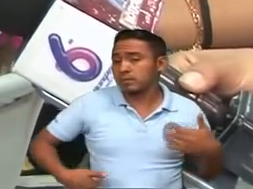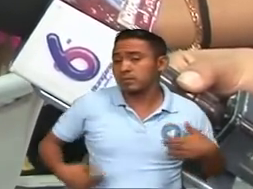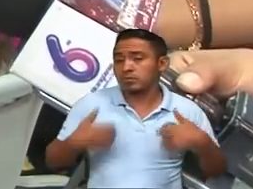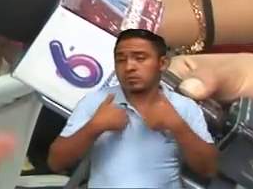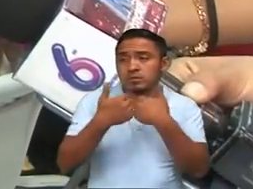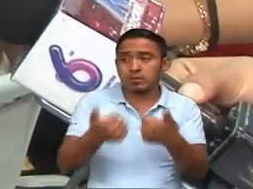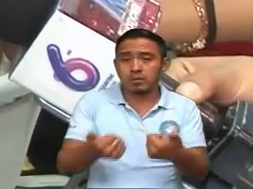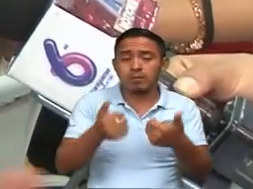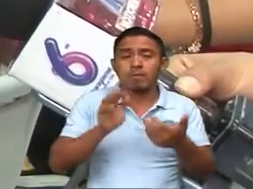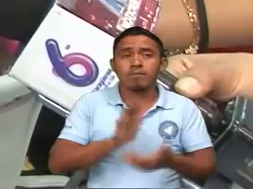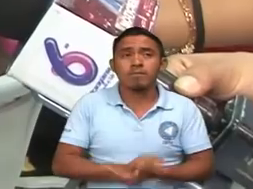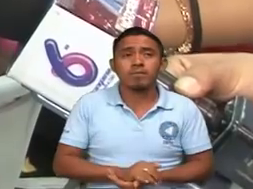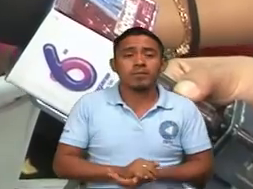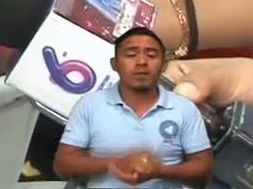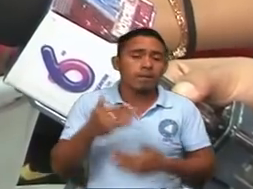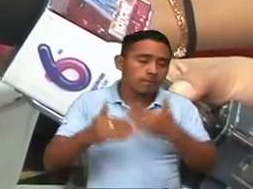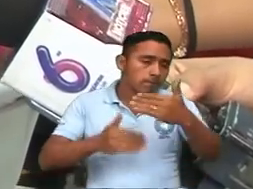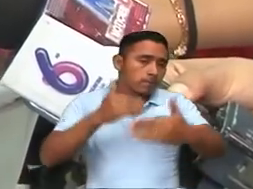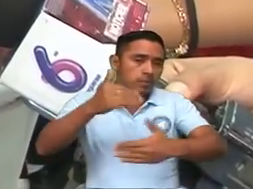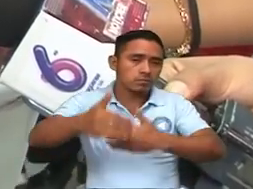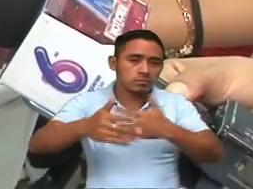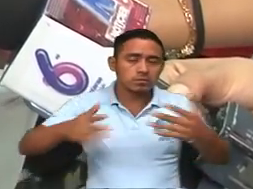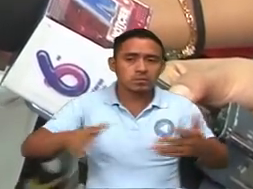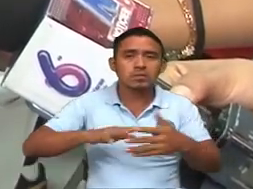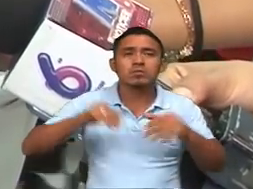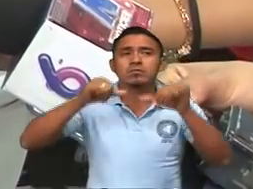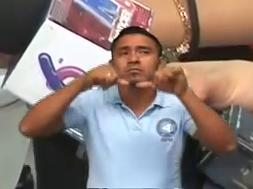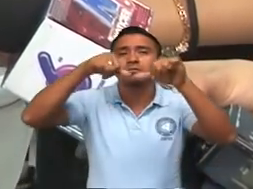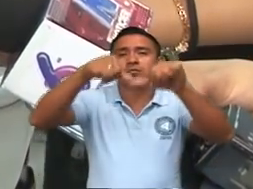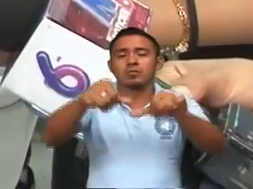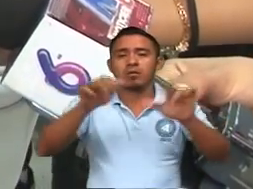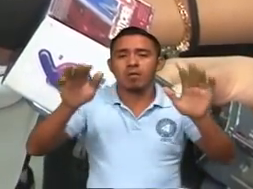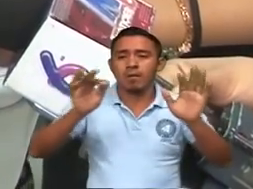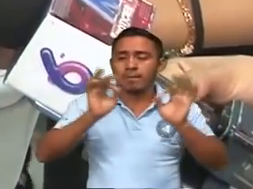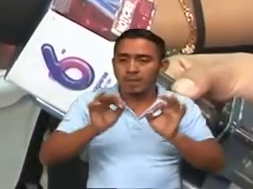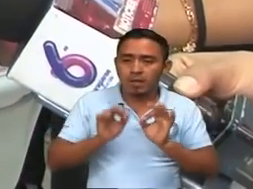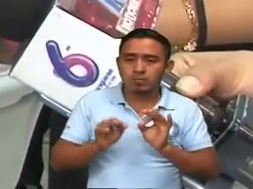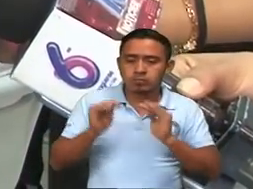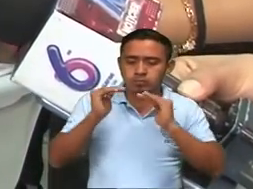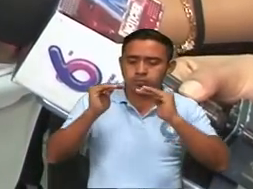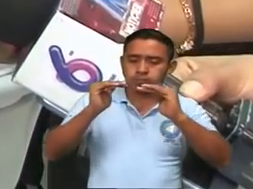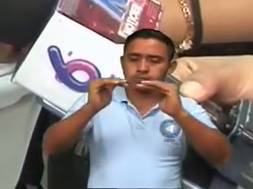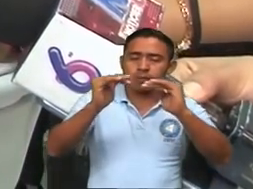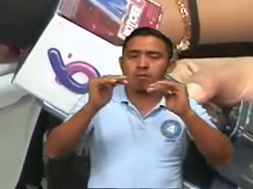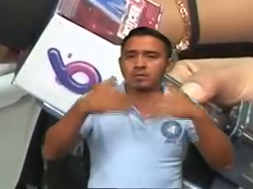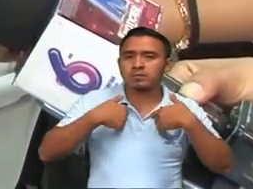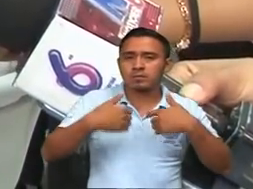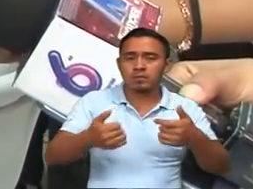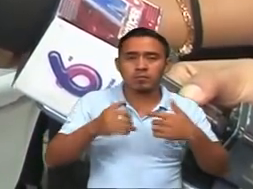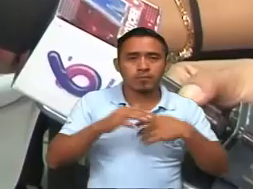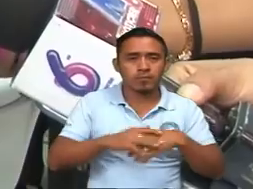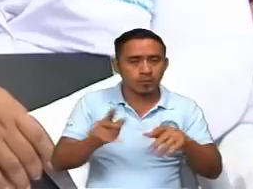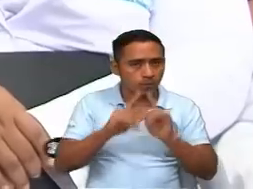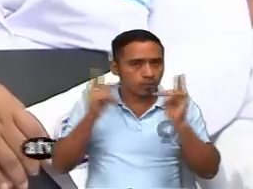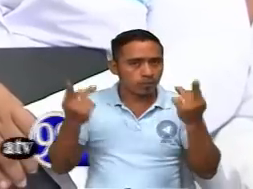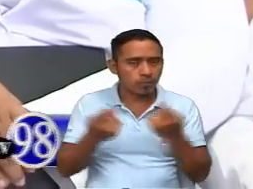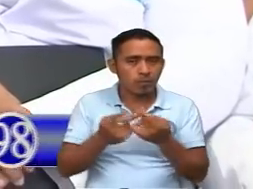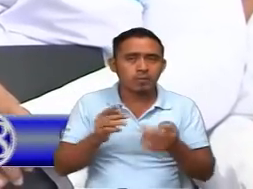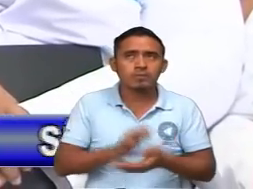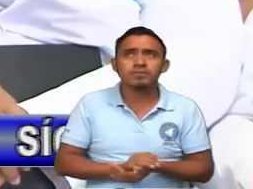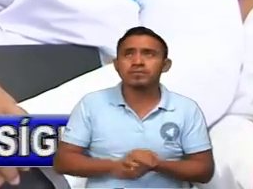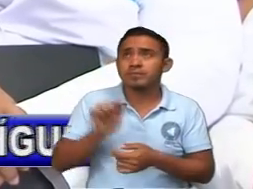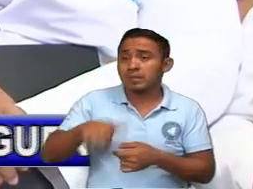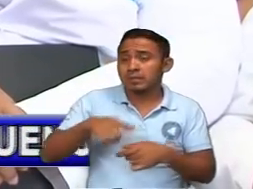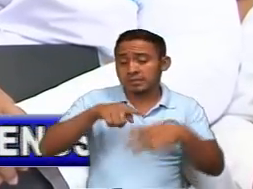también poder seguir avanzando en seguir manteniendo una salud favorable para nuestro pueblo. Durante